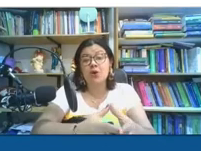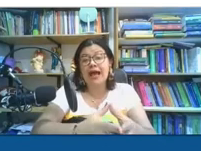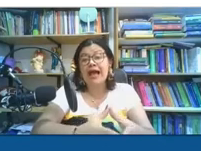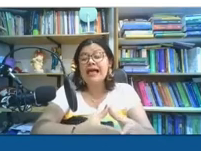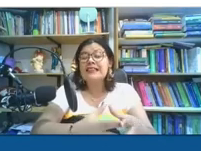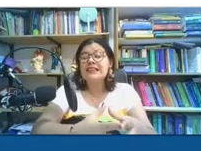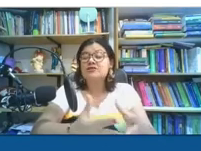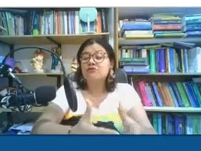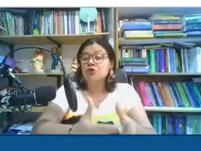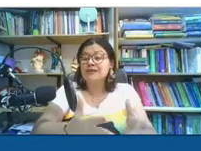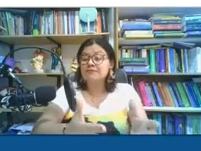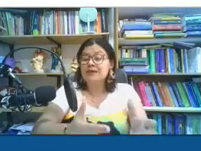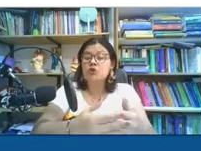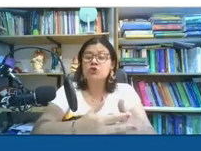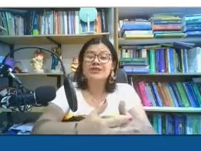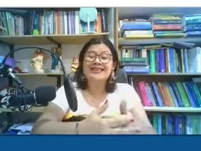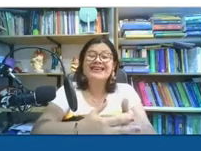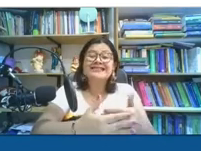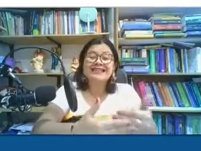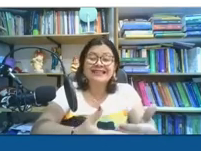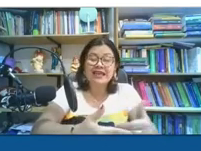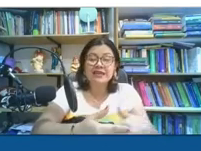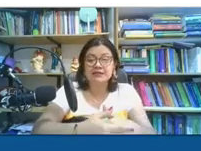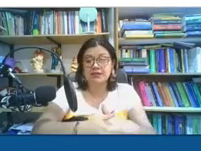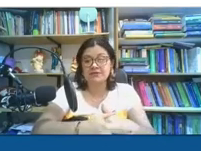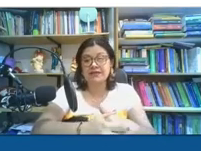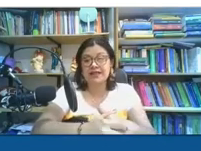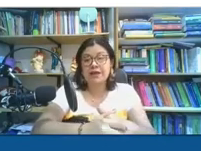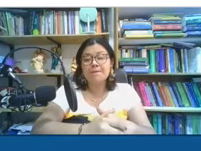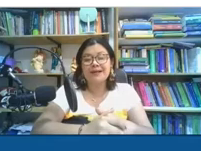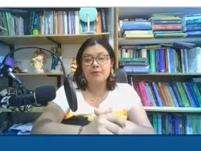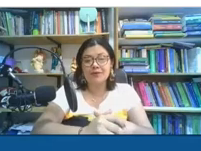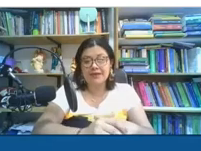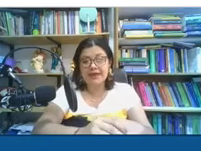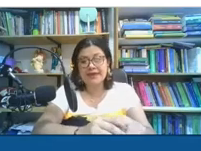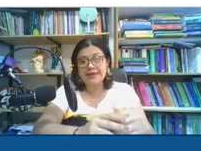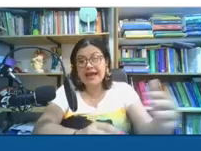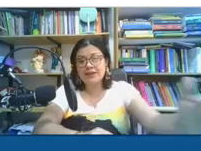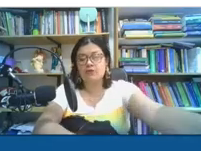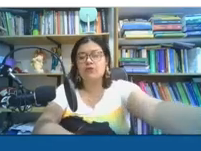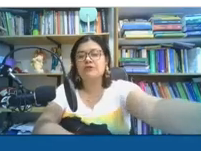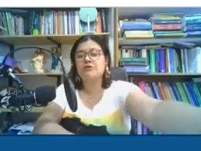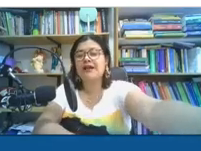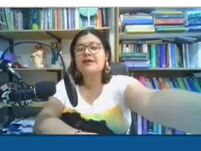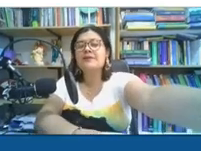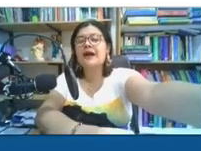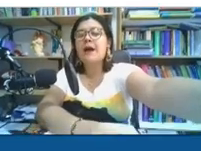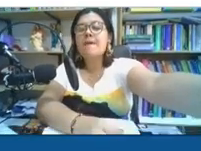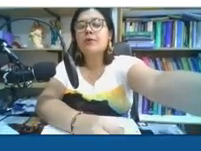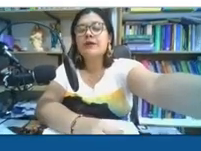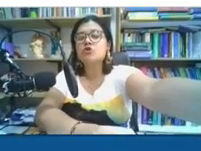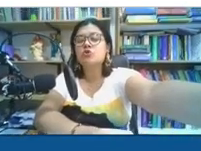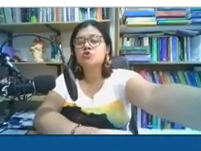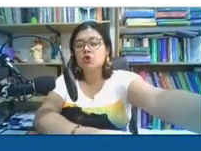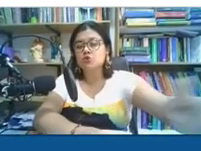respecto a las formas métodos y estrategias que debes tener para poder guiar tu formación académica